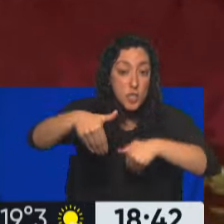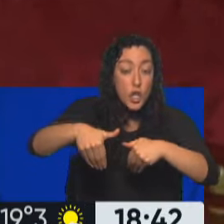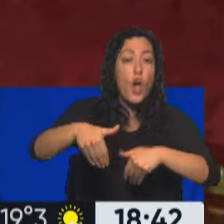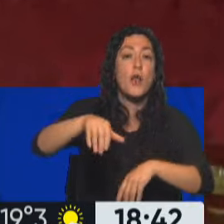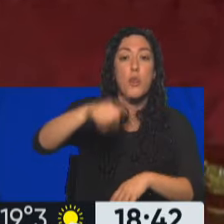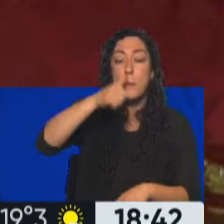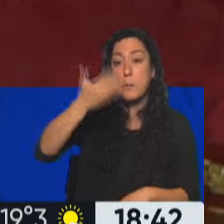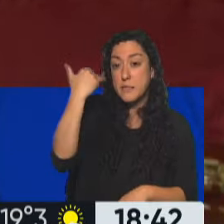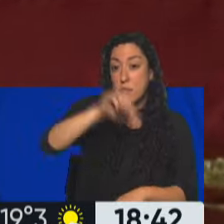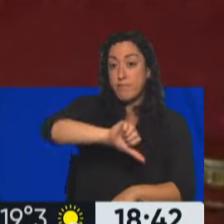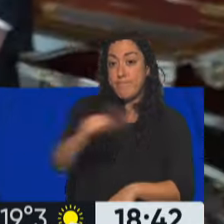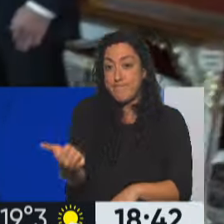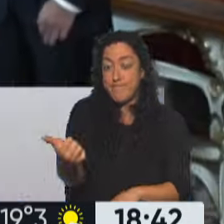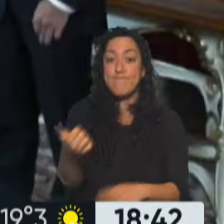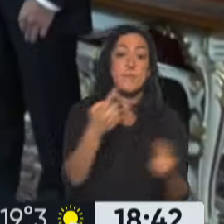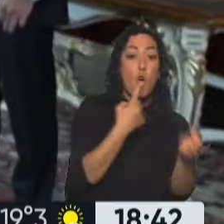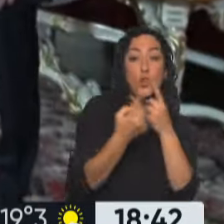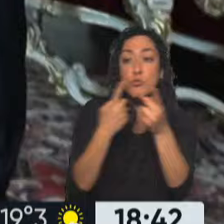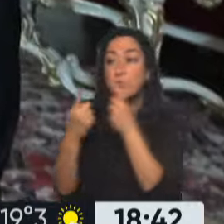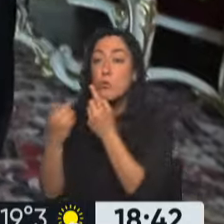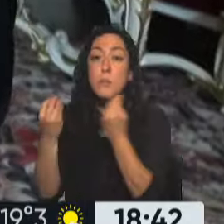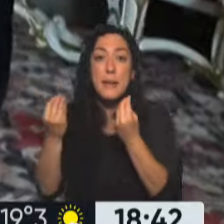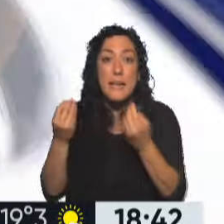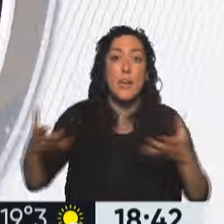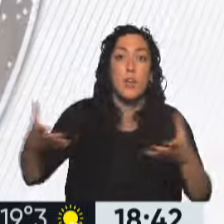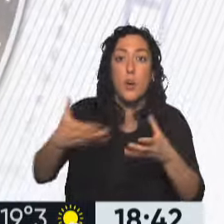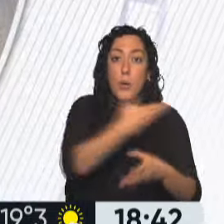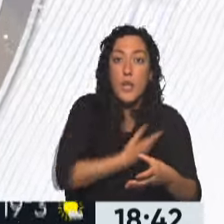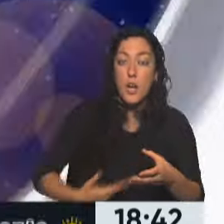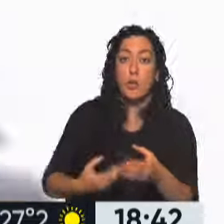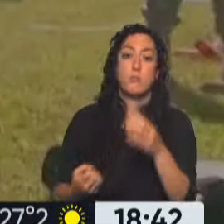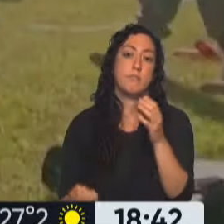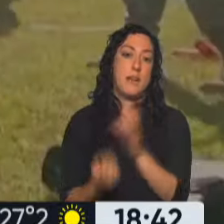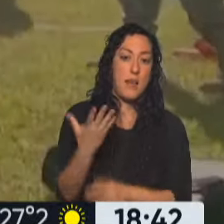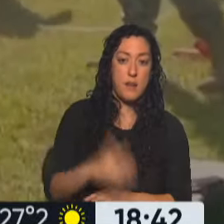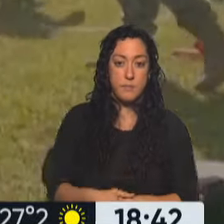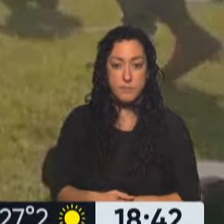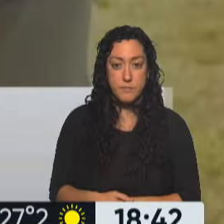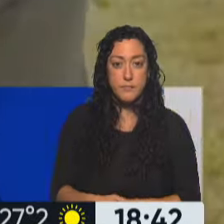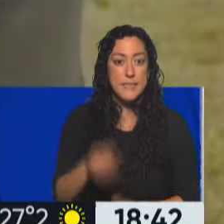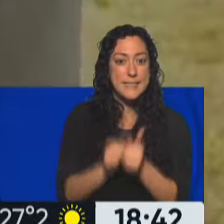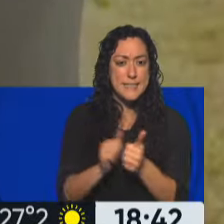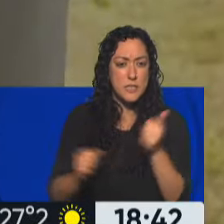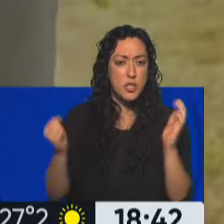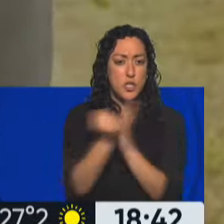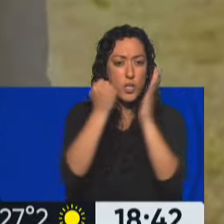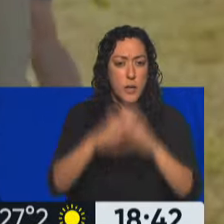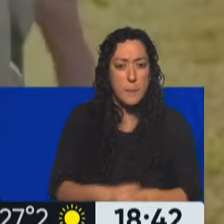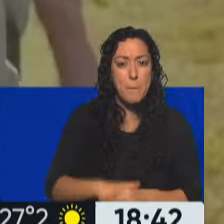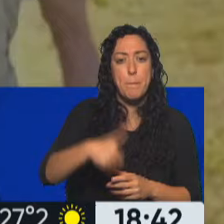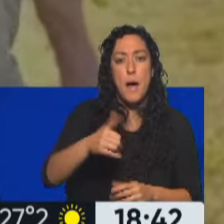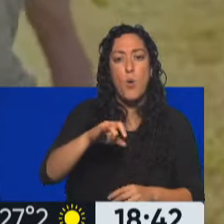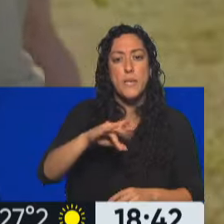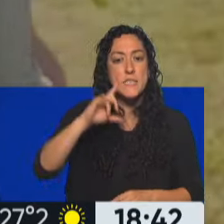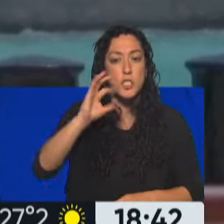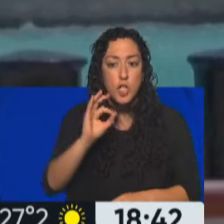domingo, su ronda de consultas para formar el nuevo ejecutivo. Histórico. Mauricio recuperó el archipiélago